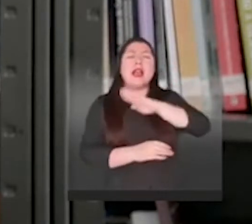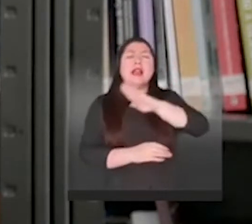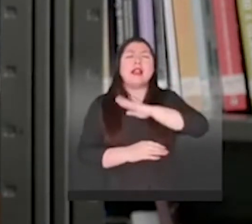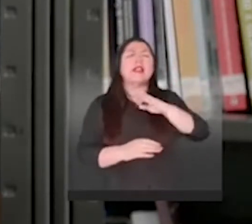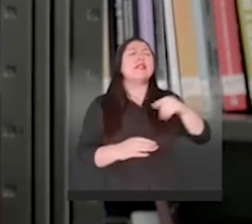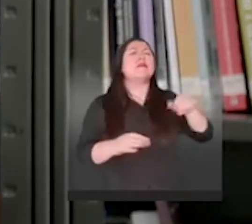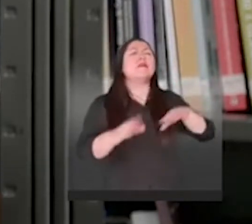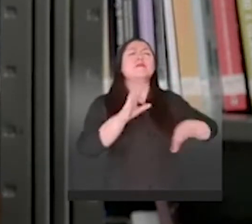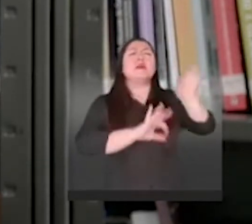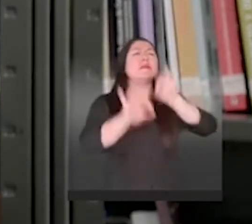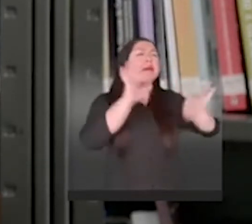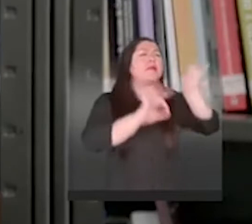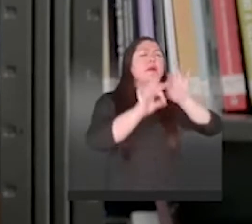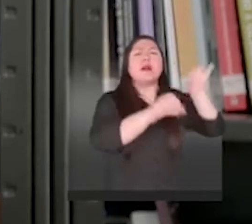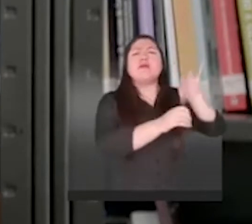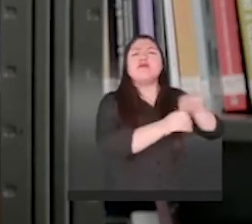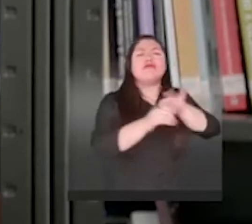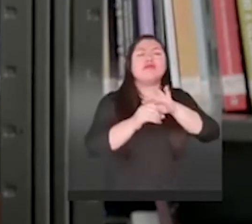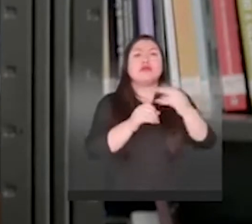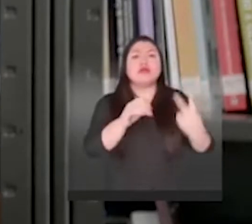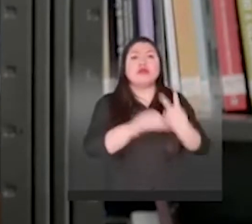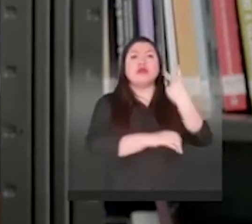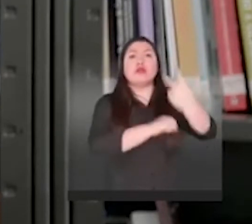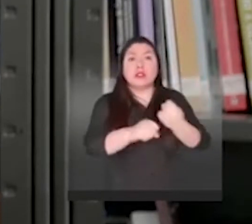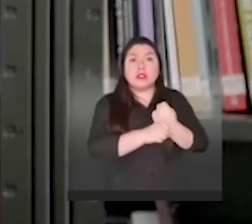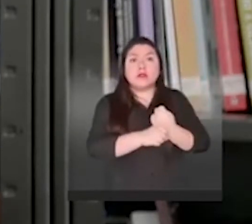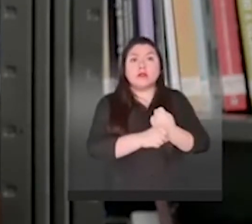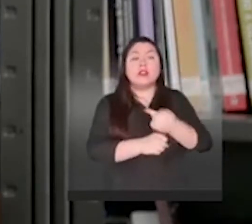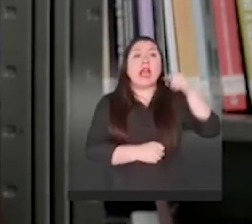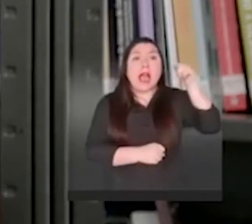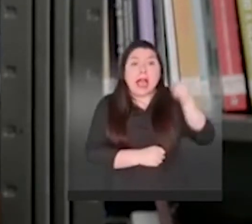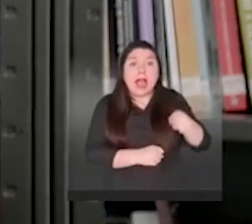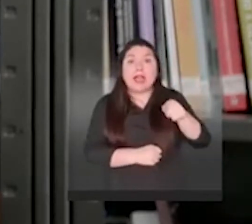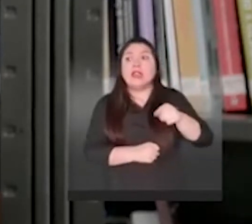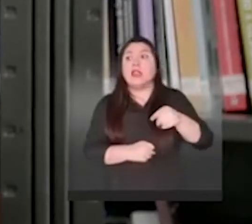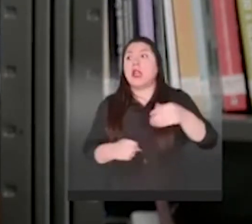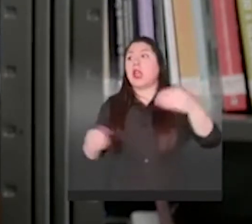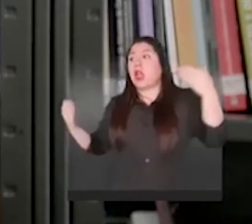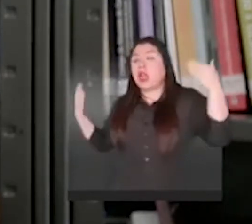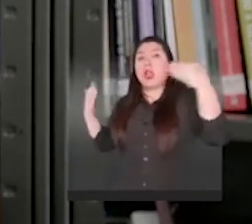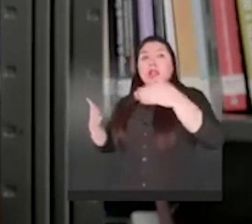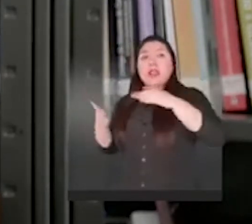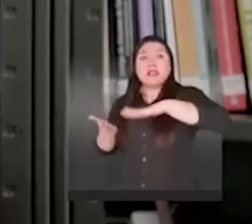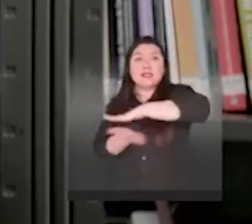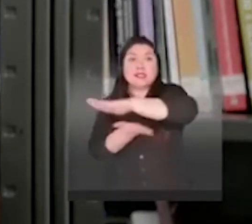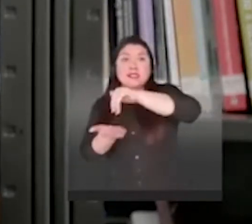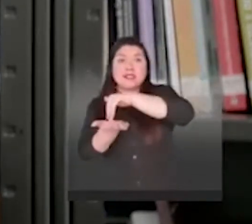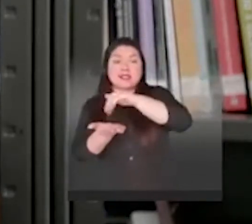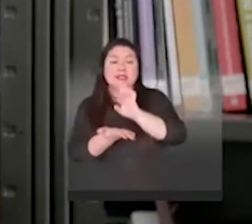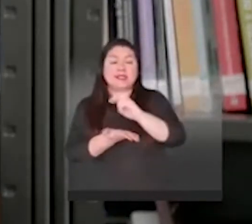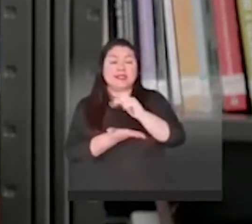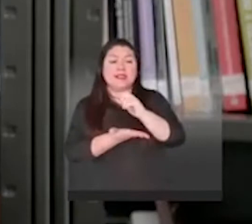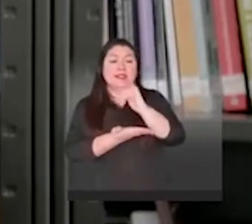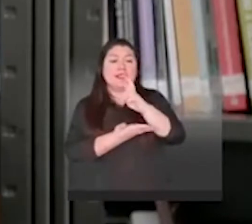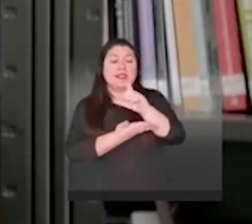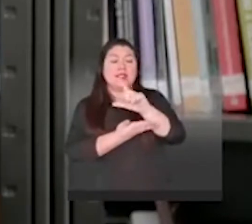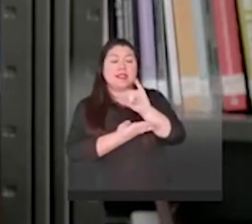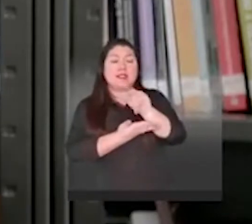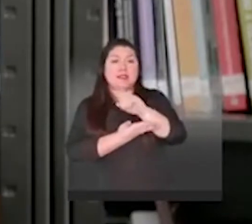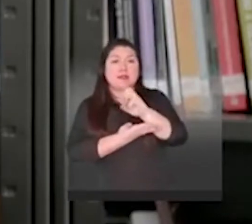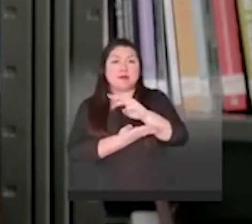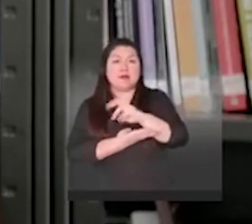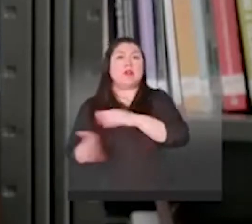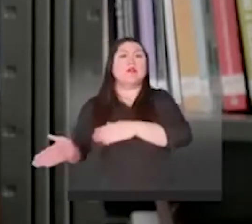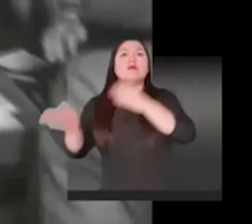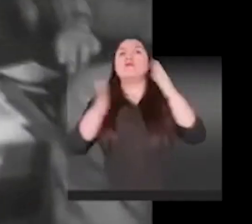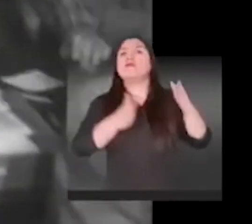2 años. Con este suceso se buscaba dejar a un lado el centralismo y se impulsaba una visión de país más cercano tanto a la